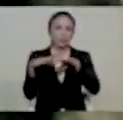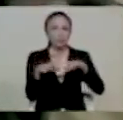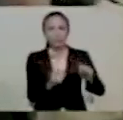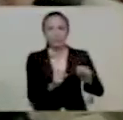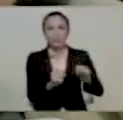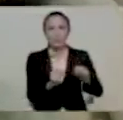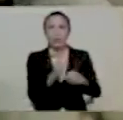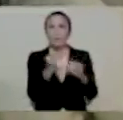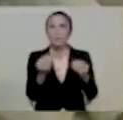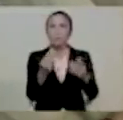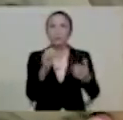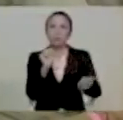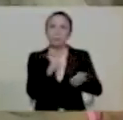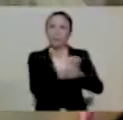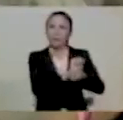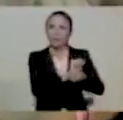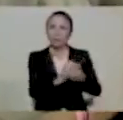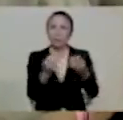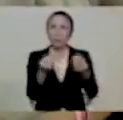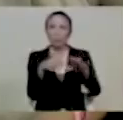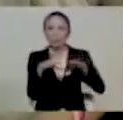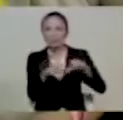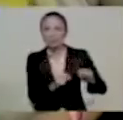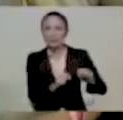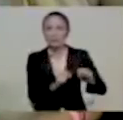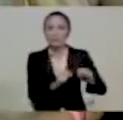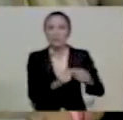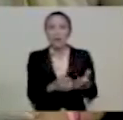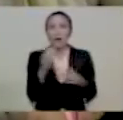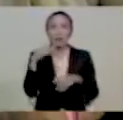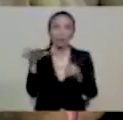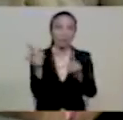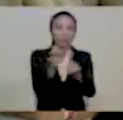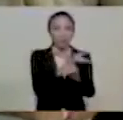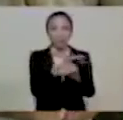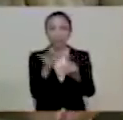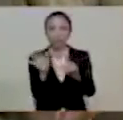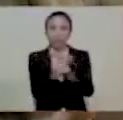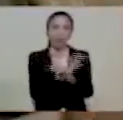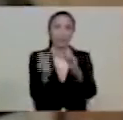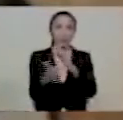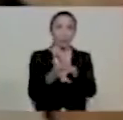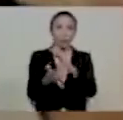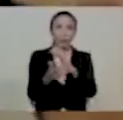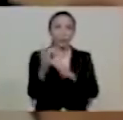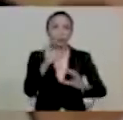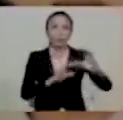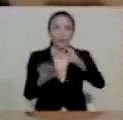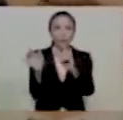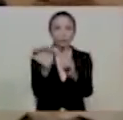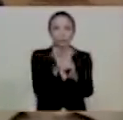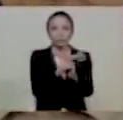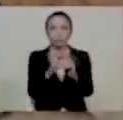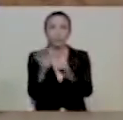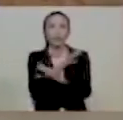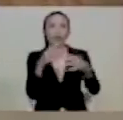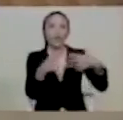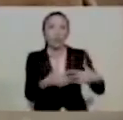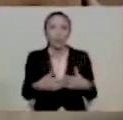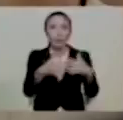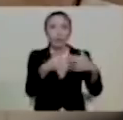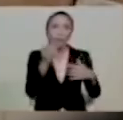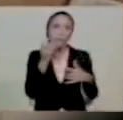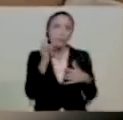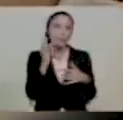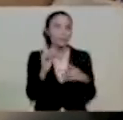de la opresión y la dominación científico y tecnológico. Bueno, ahí están los jóvenes de educación media mostrando que sí se